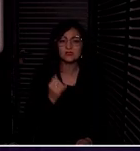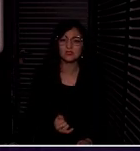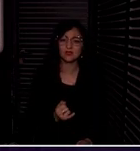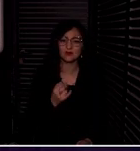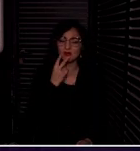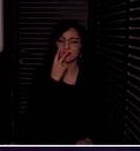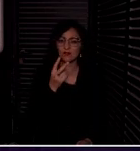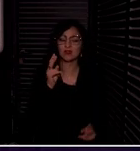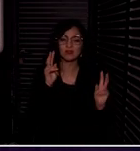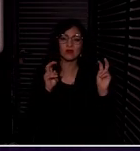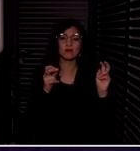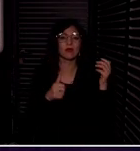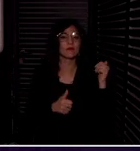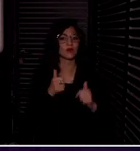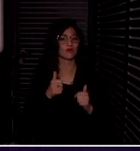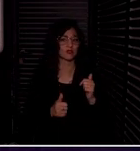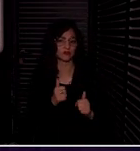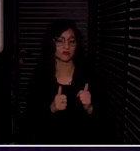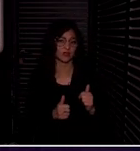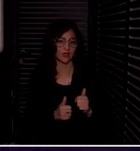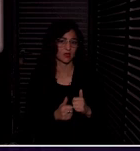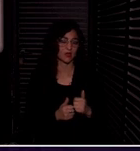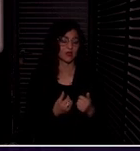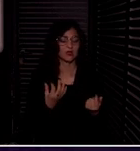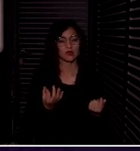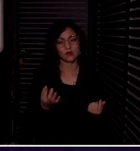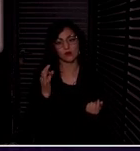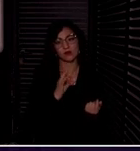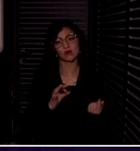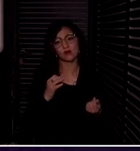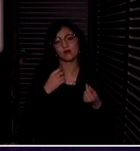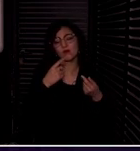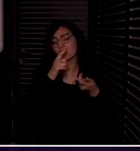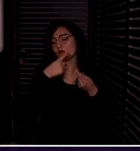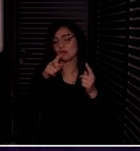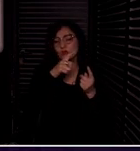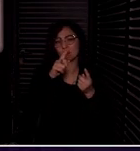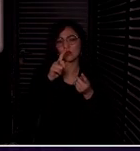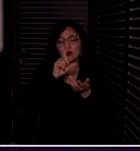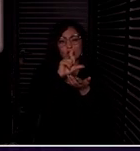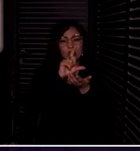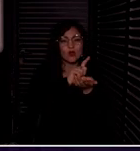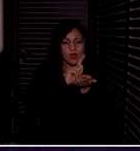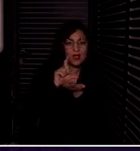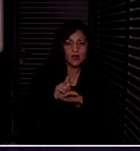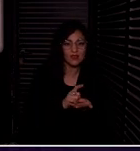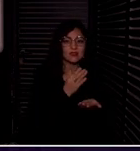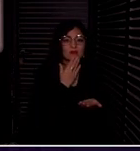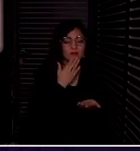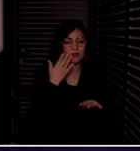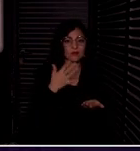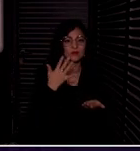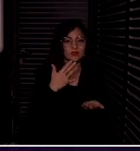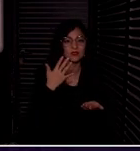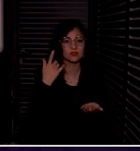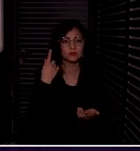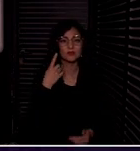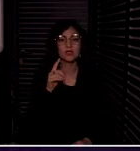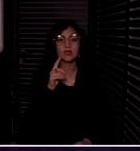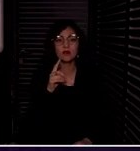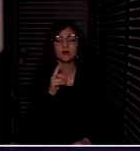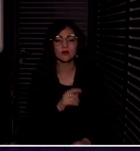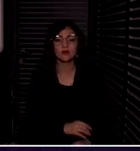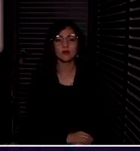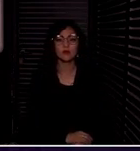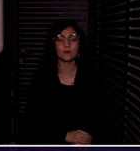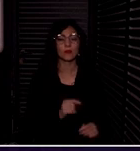por profesionales, quizá para justificar que sigan existiendo los operadores locales, pero también por las audiencias, la importancia de las televisiones